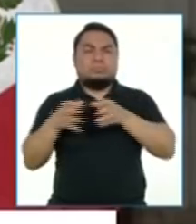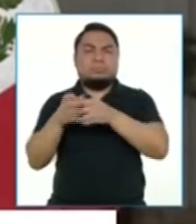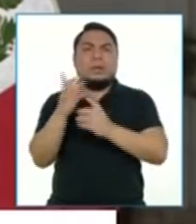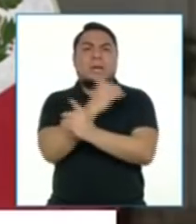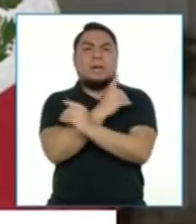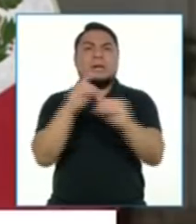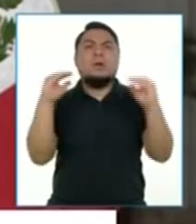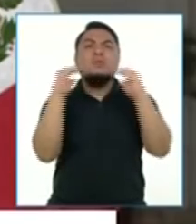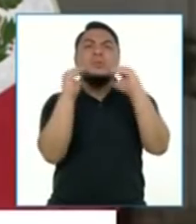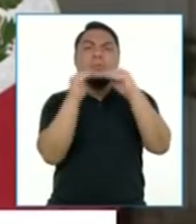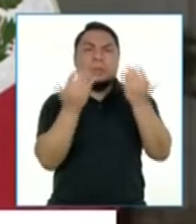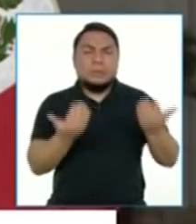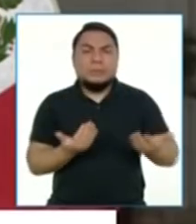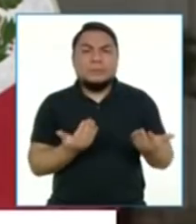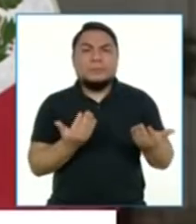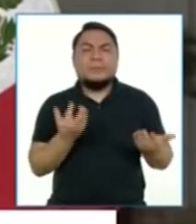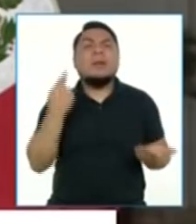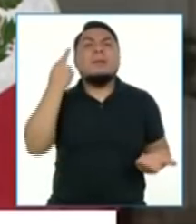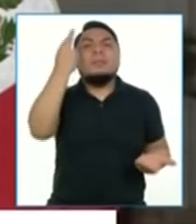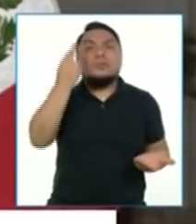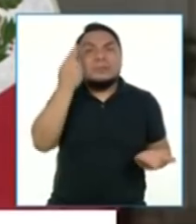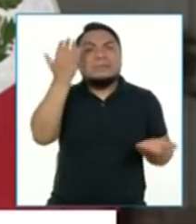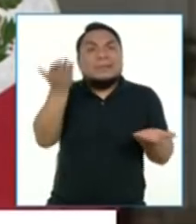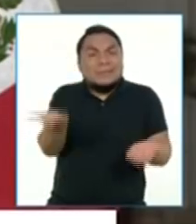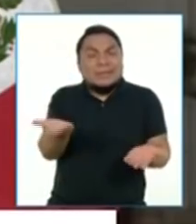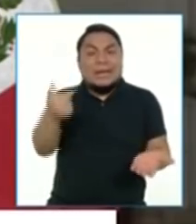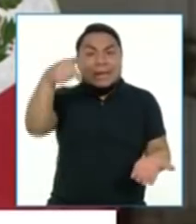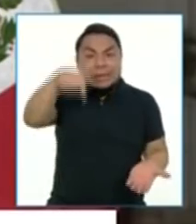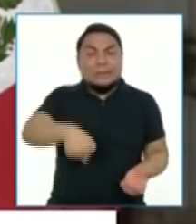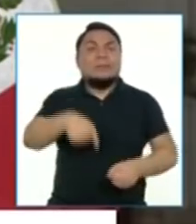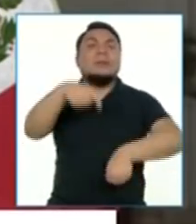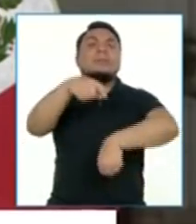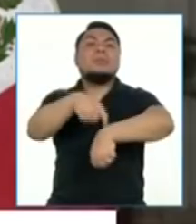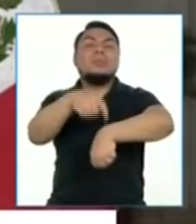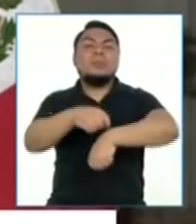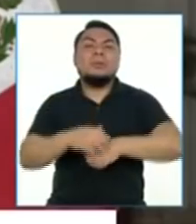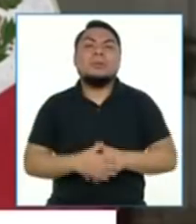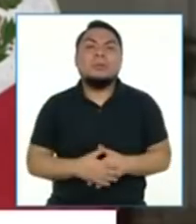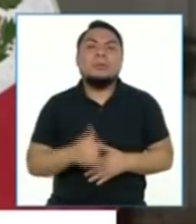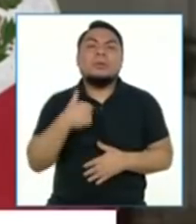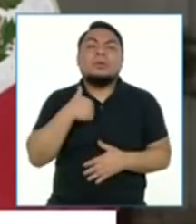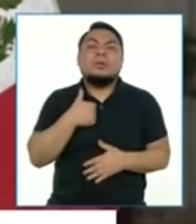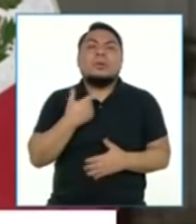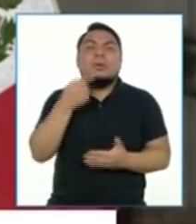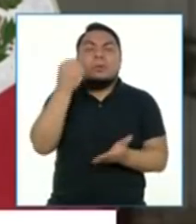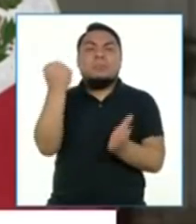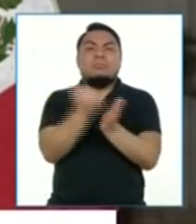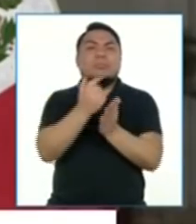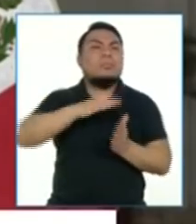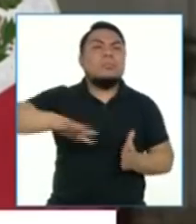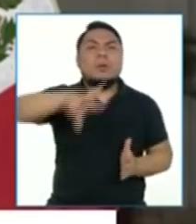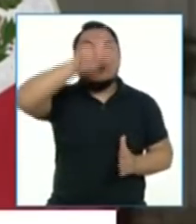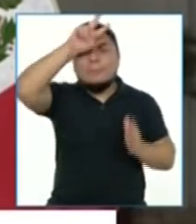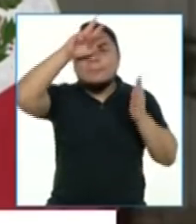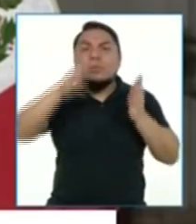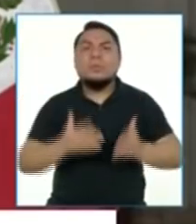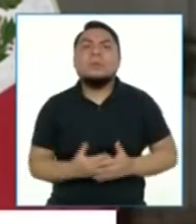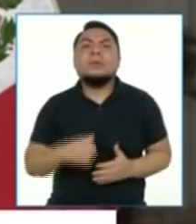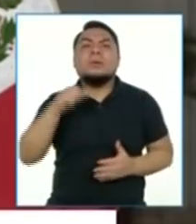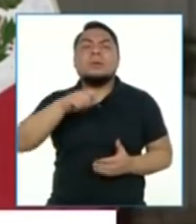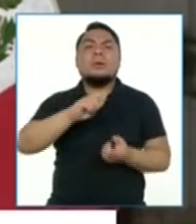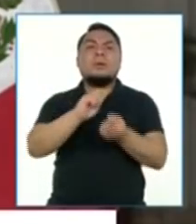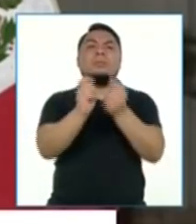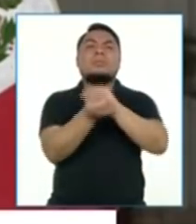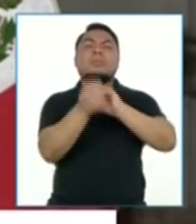respaldada por la mayoría ciudadana más allá del debate que se pueda tener sobre la misma entonces de nuevo no es trata de alinearse con las